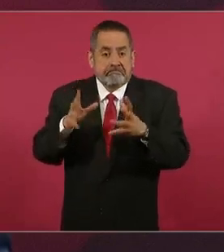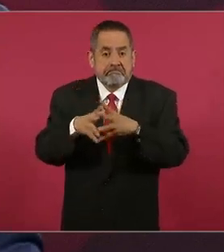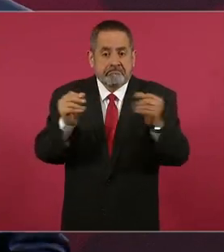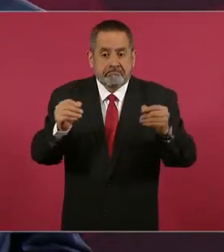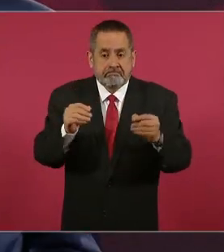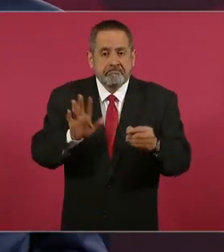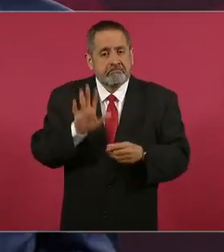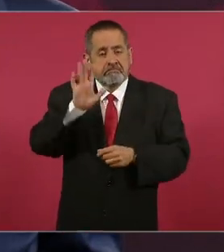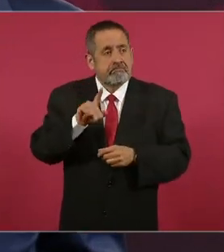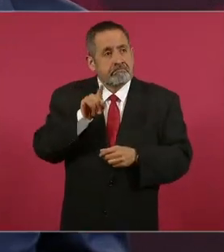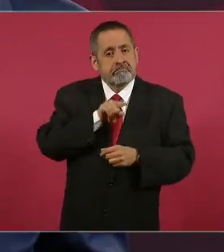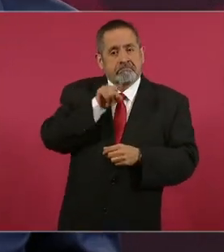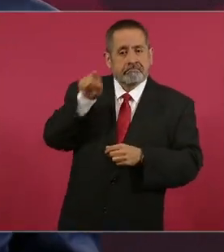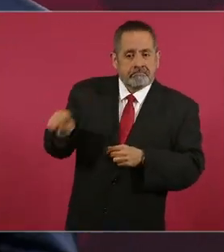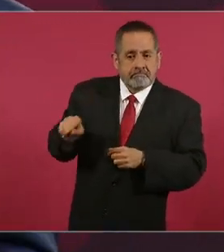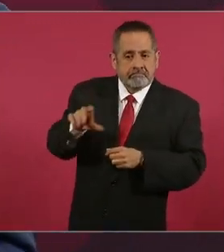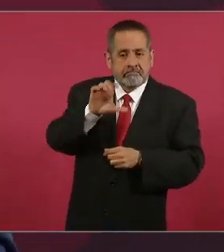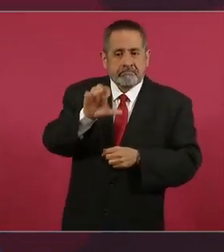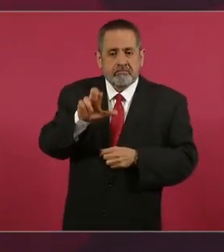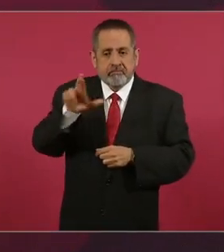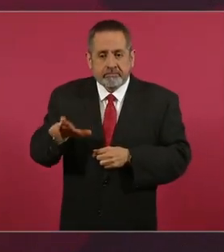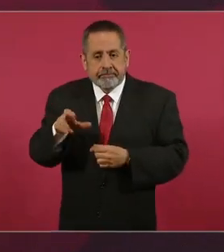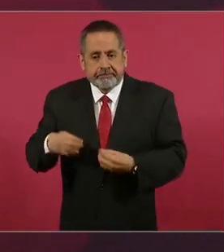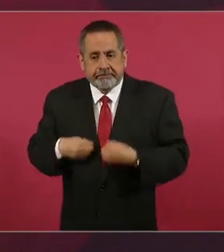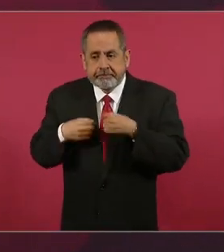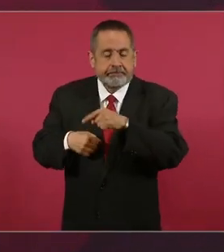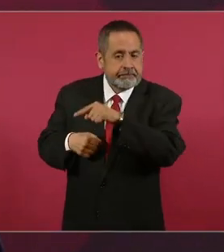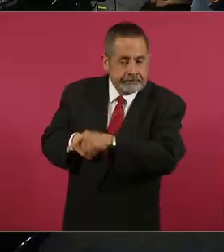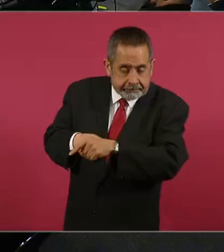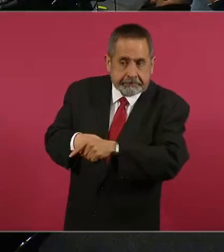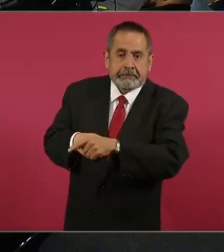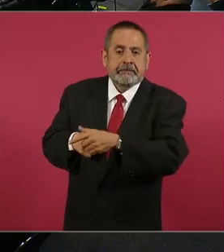en Costa Rica,